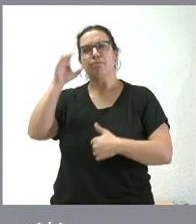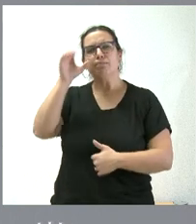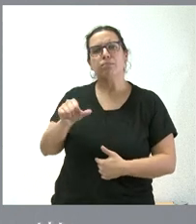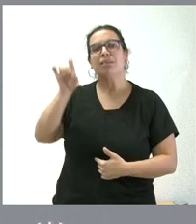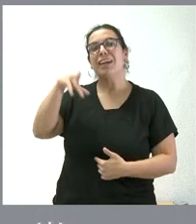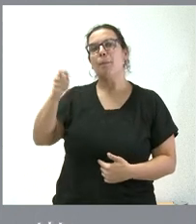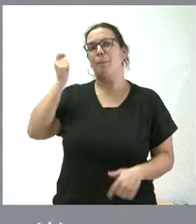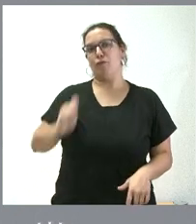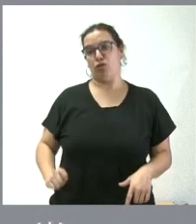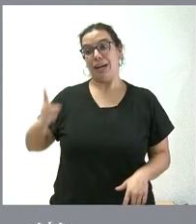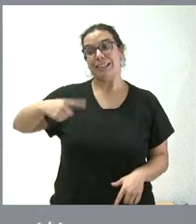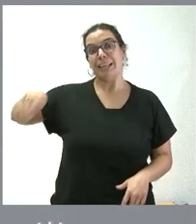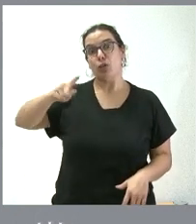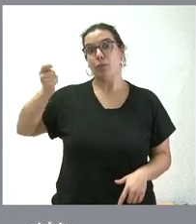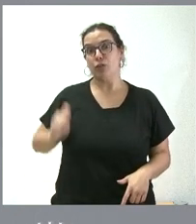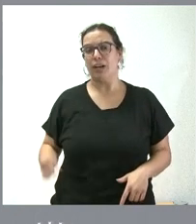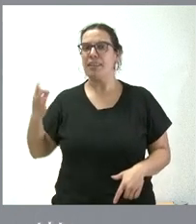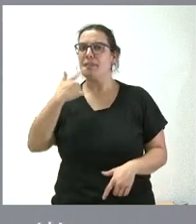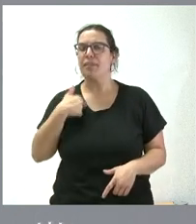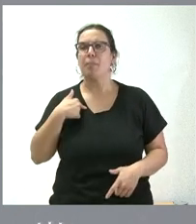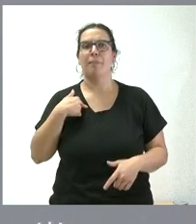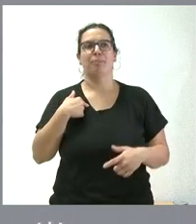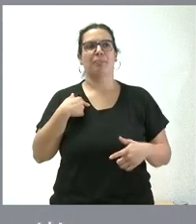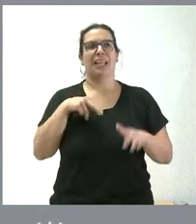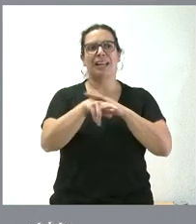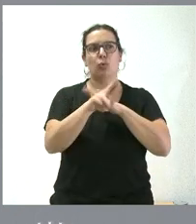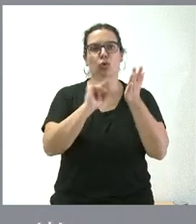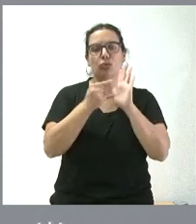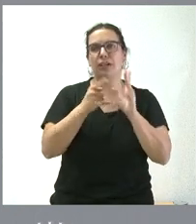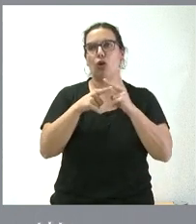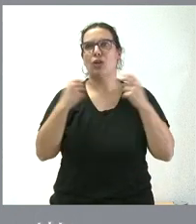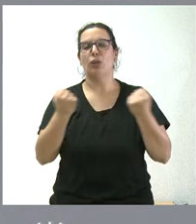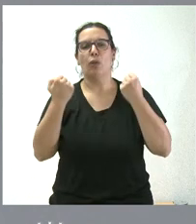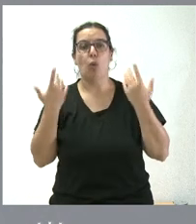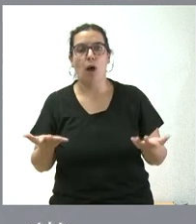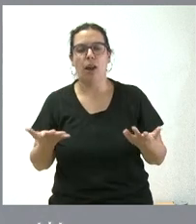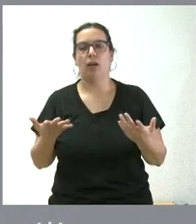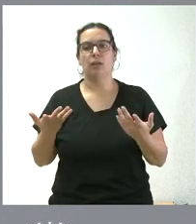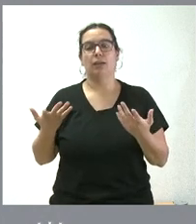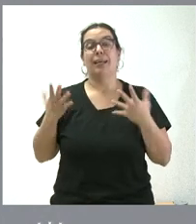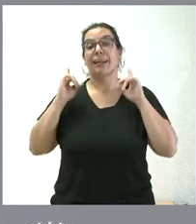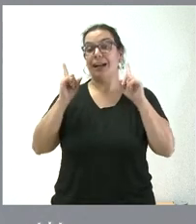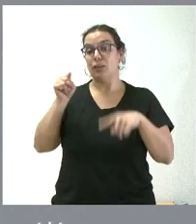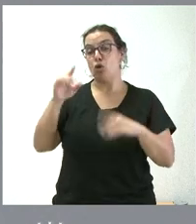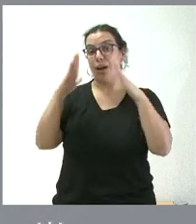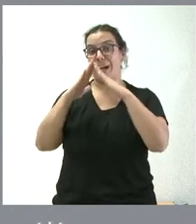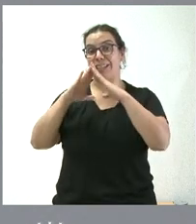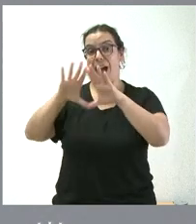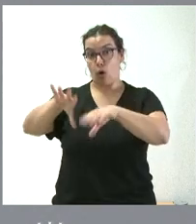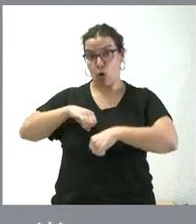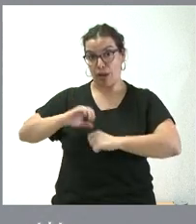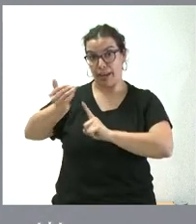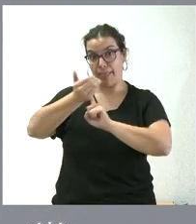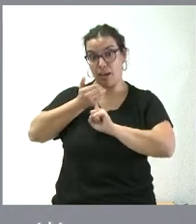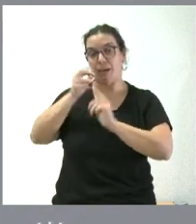también los dispositivos técnicos las actuaciones a realizar en el caso de lo que son las casas de acogida el